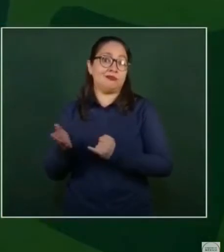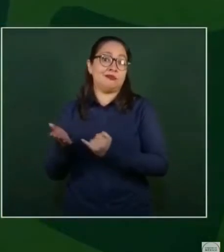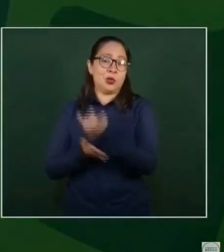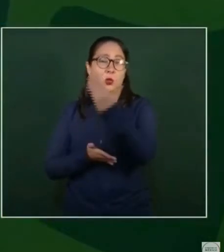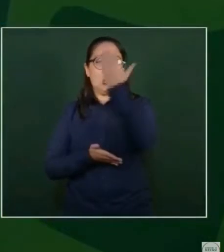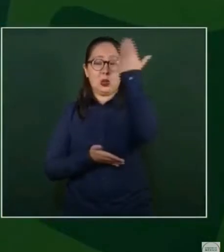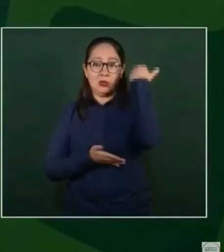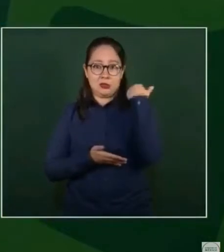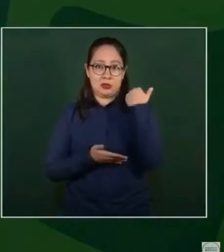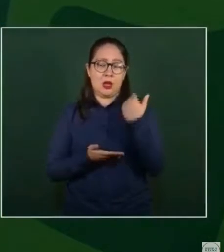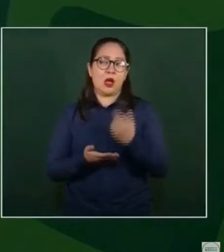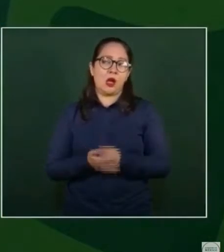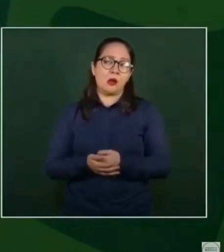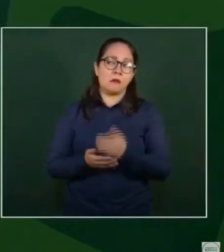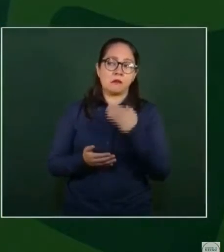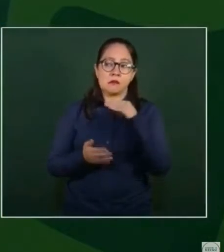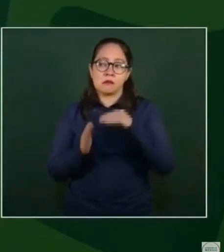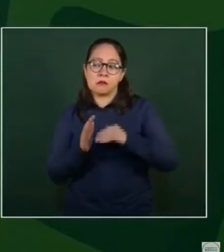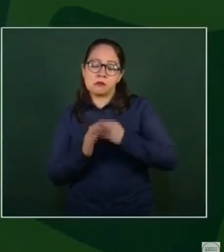de apostar